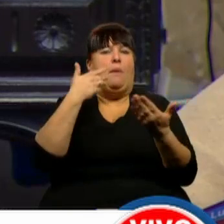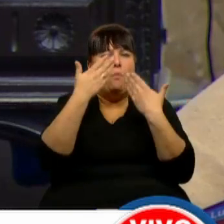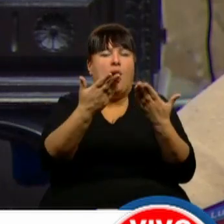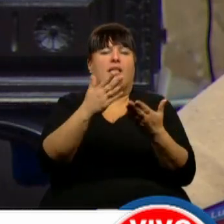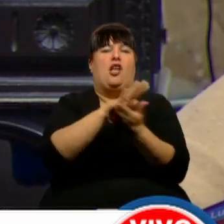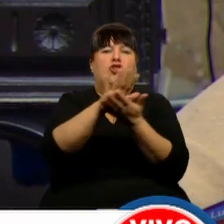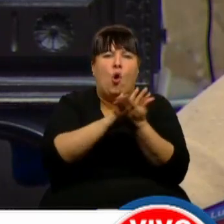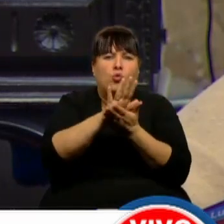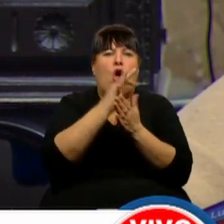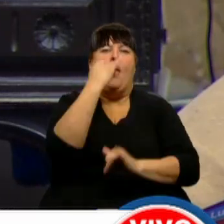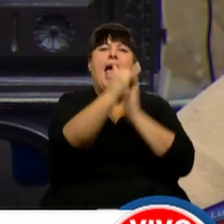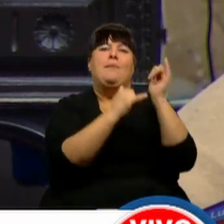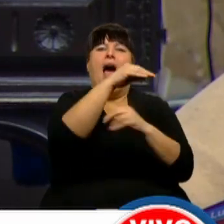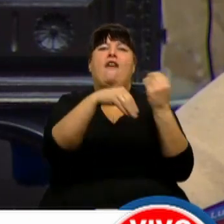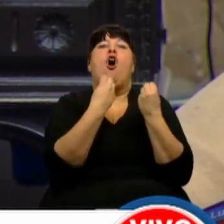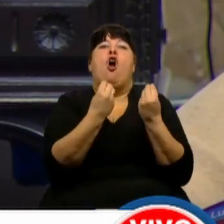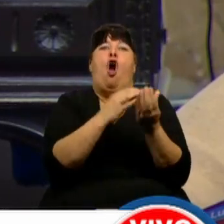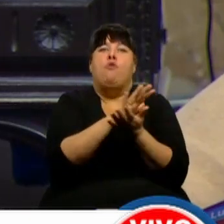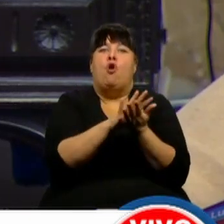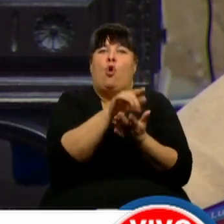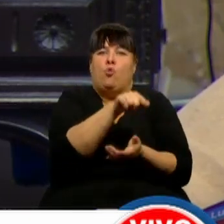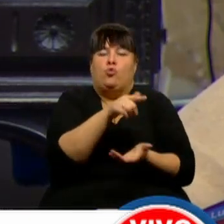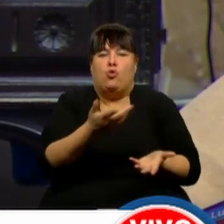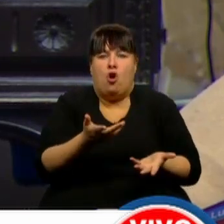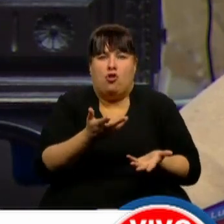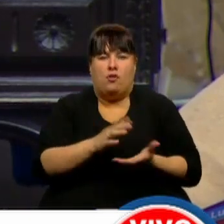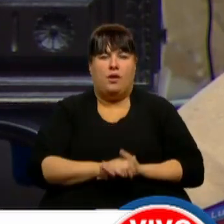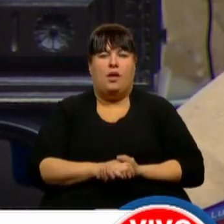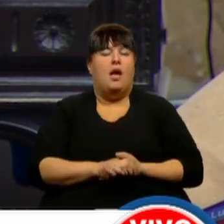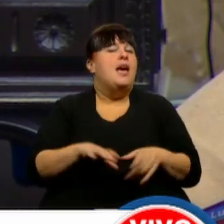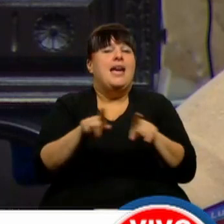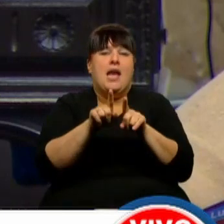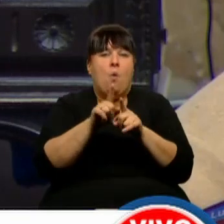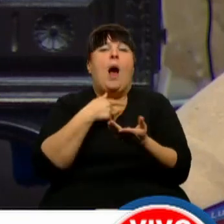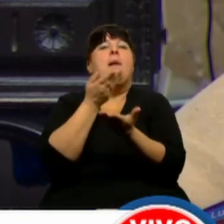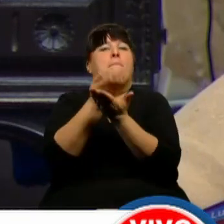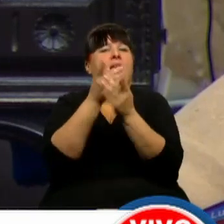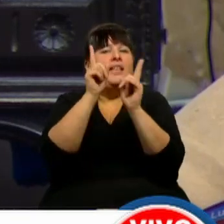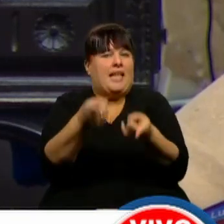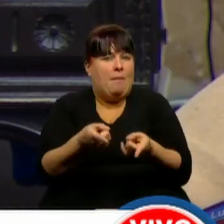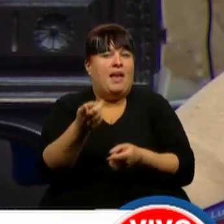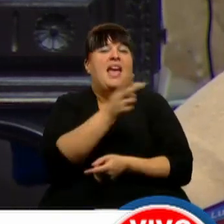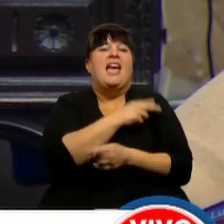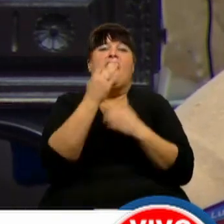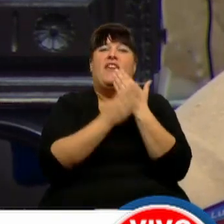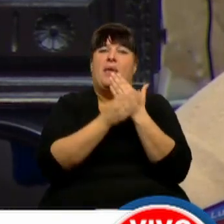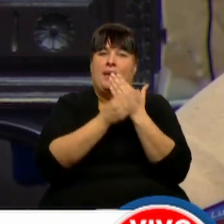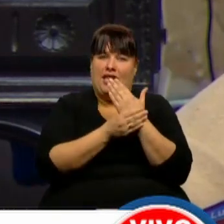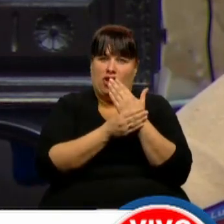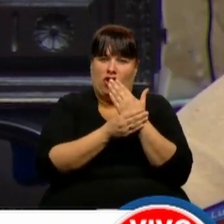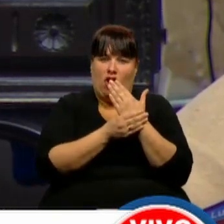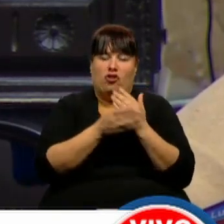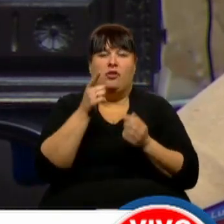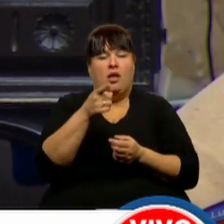respuestas, que le explique a estas familias cómo van a hacer para solucionar este tema. Y lo mismo le solicitamos al jefe de gabinete de